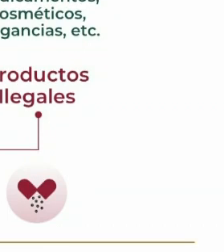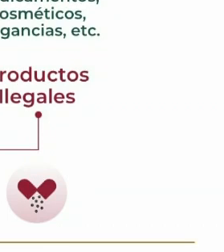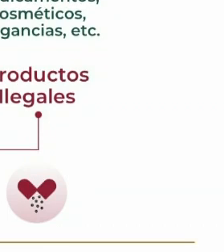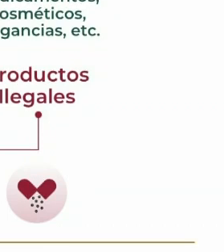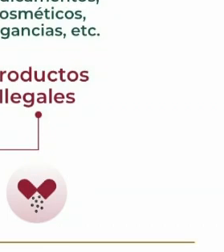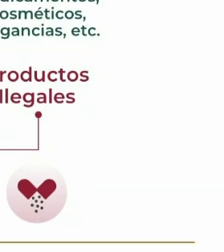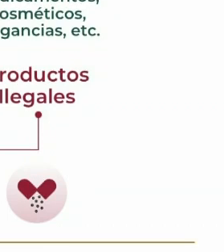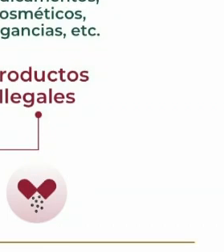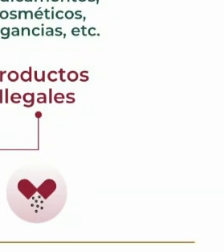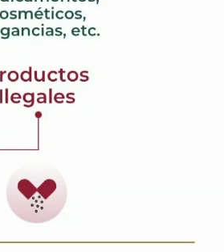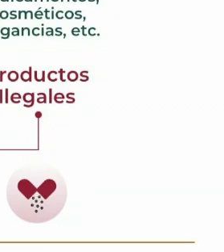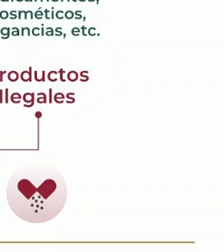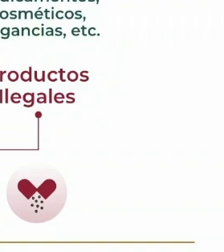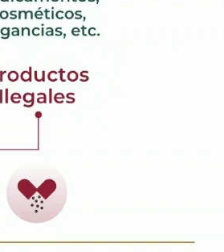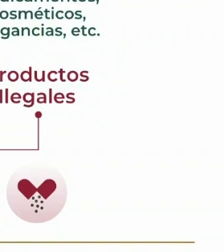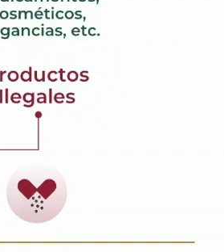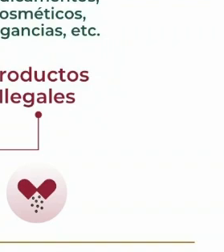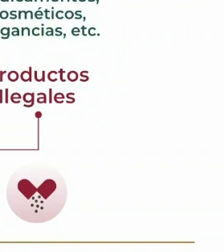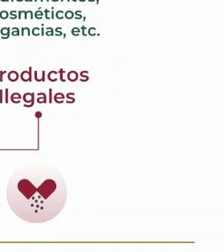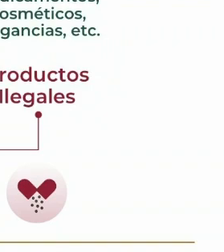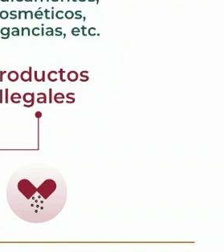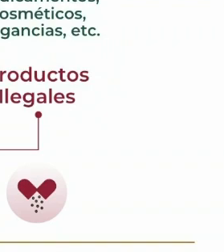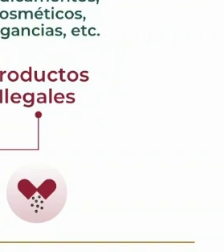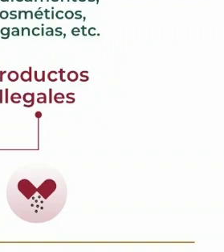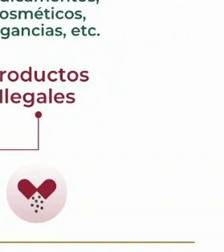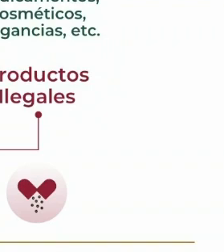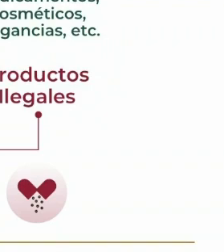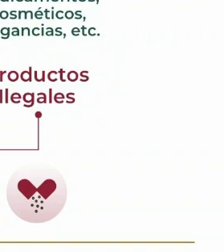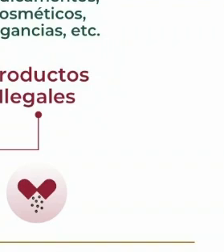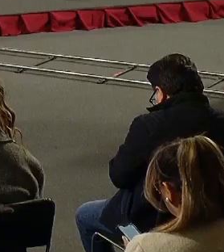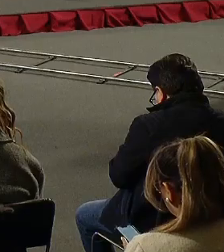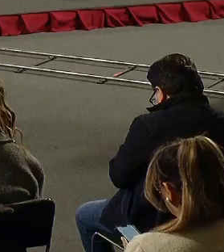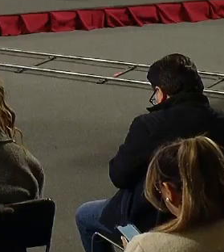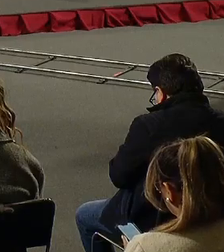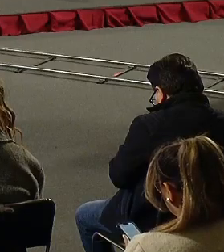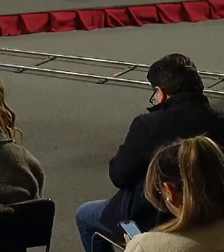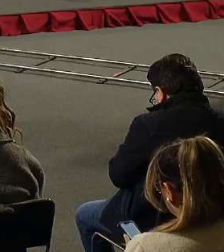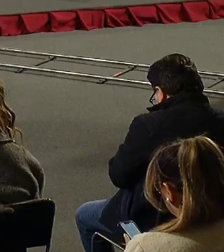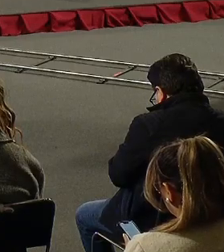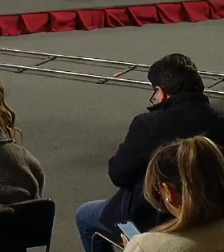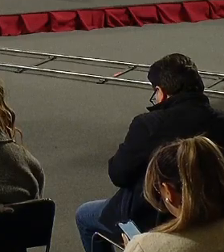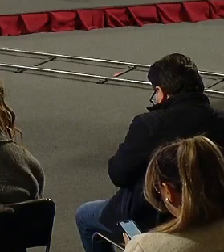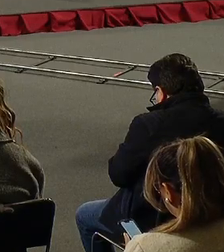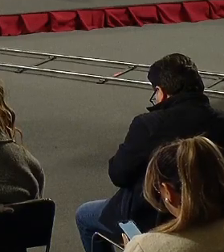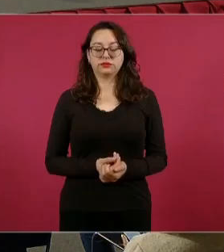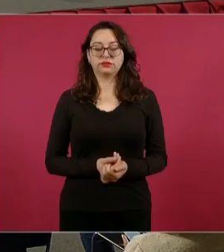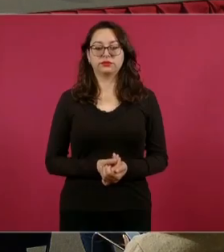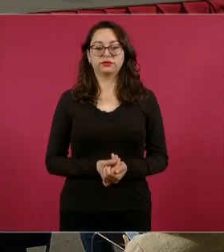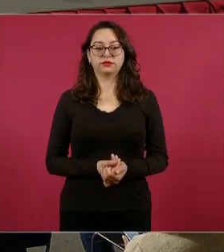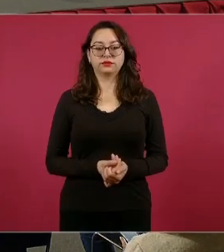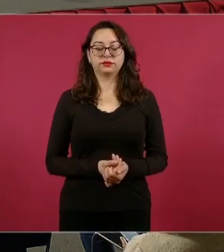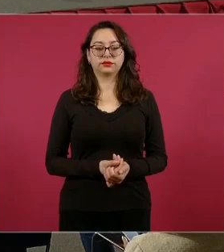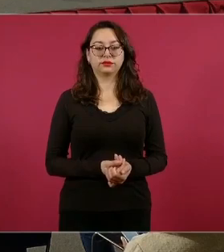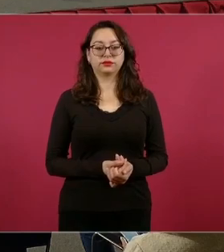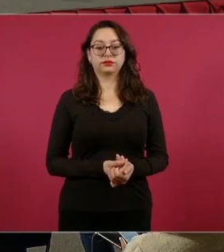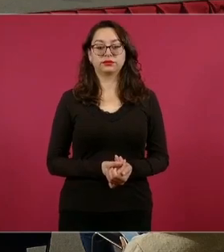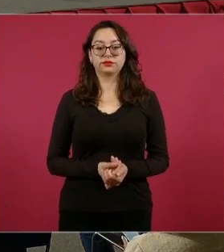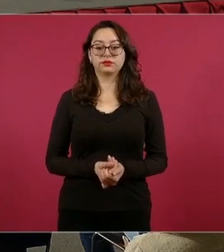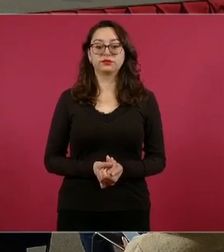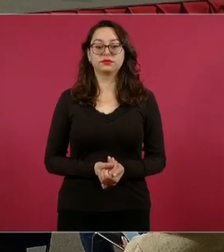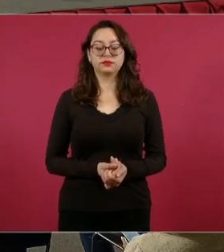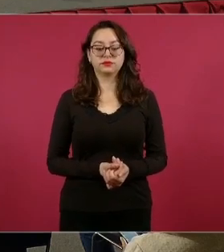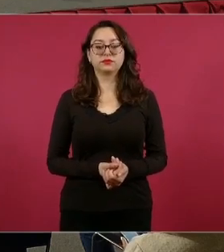drogas sintéticas, de esas que a nivel mundial han causado miles de millones de muertes. Existen